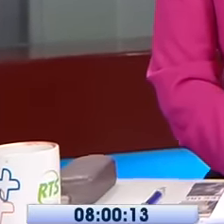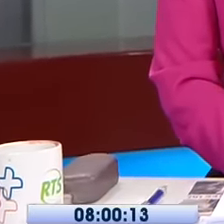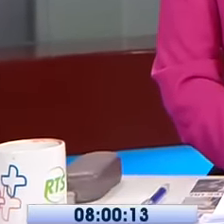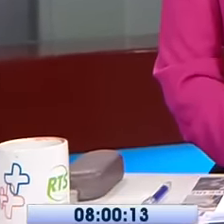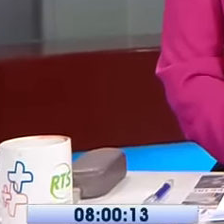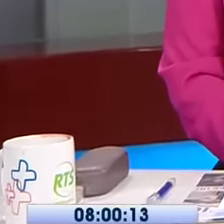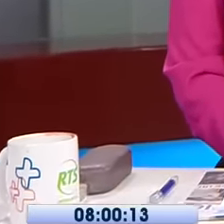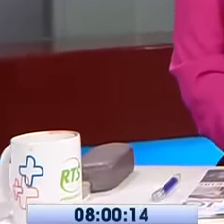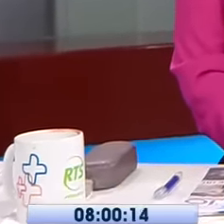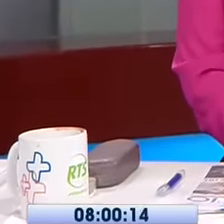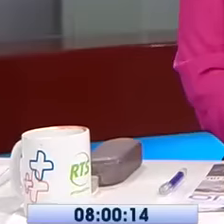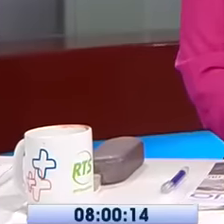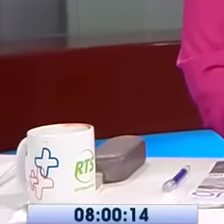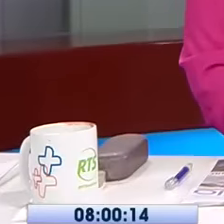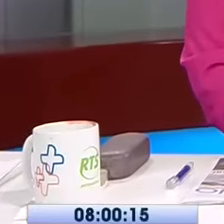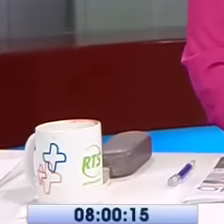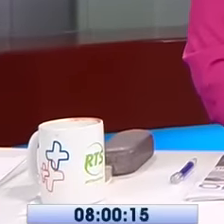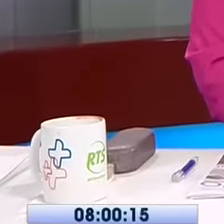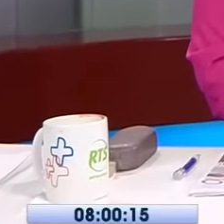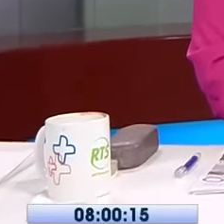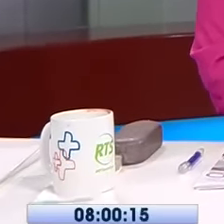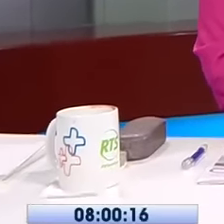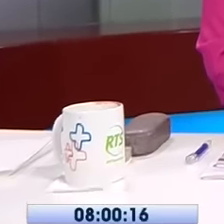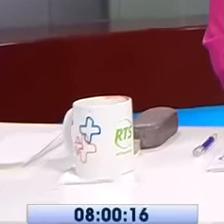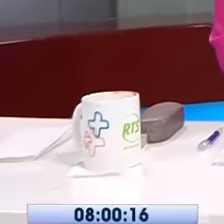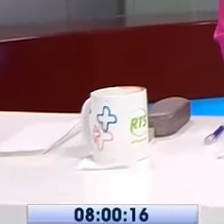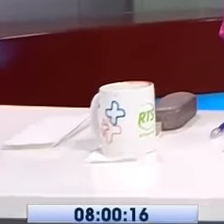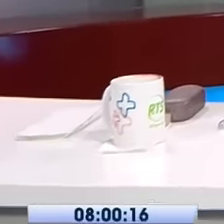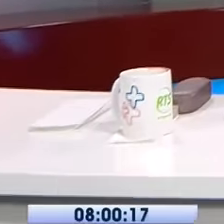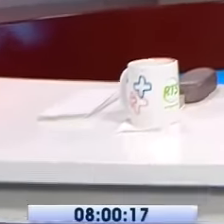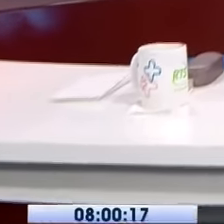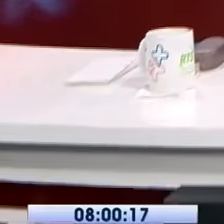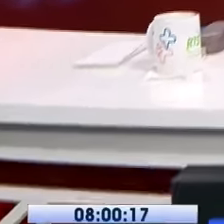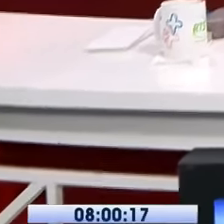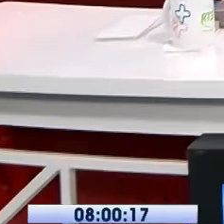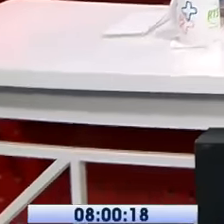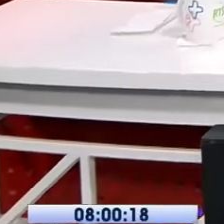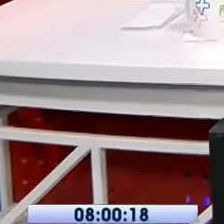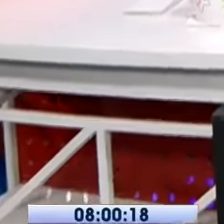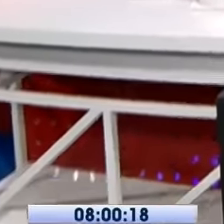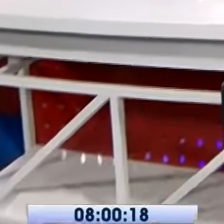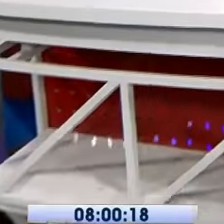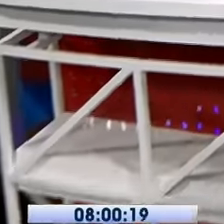en la comunidad con Hugo Gavilanes y Rosa Elena Vázquez. De mi parte es todo. Que tengan un excelente día.